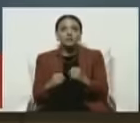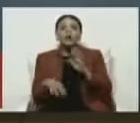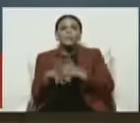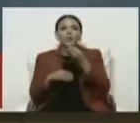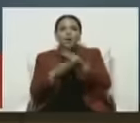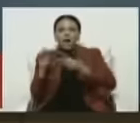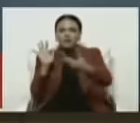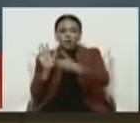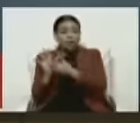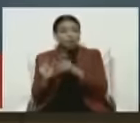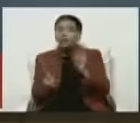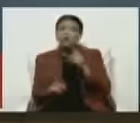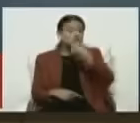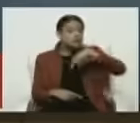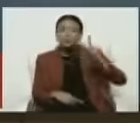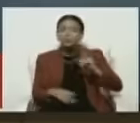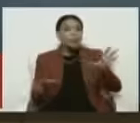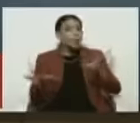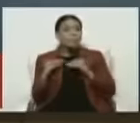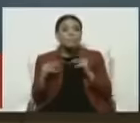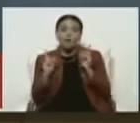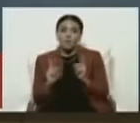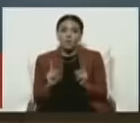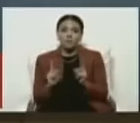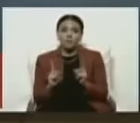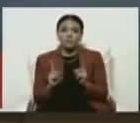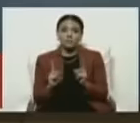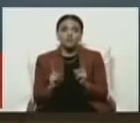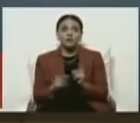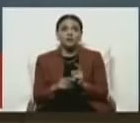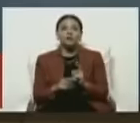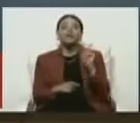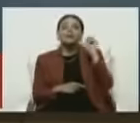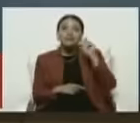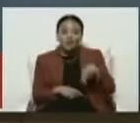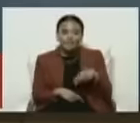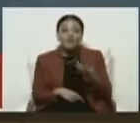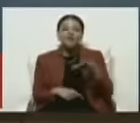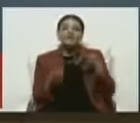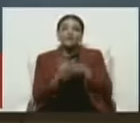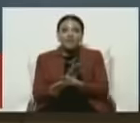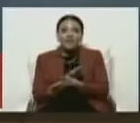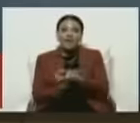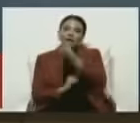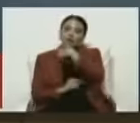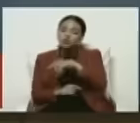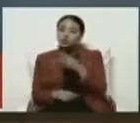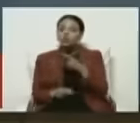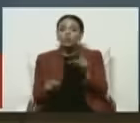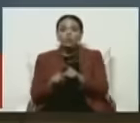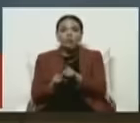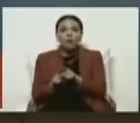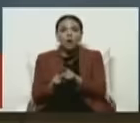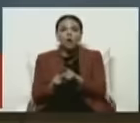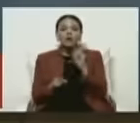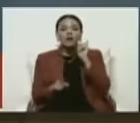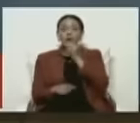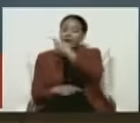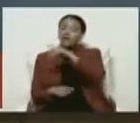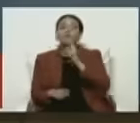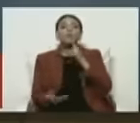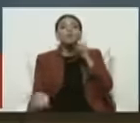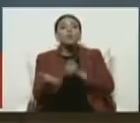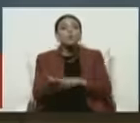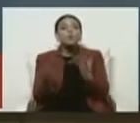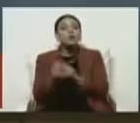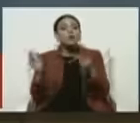tienen un carácter punitivo, también tiene a la vez un carácter disuasivo, porque todo aquel